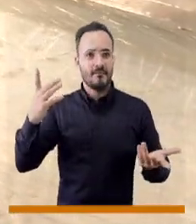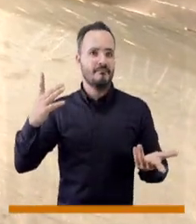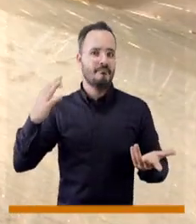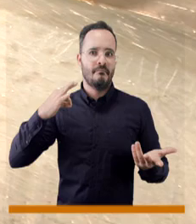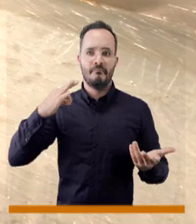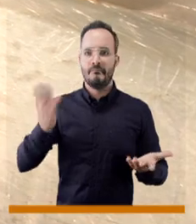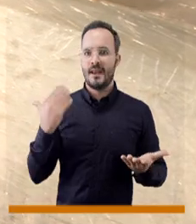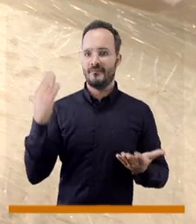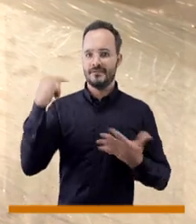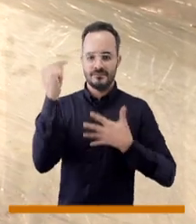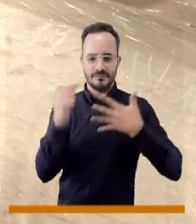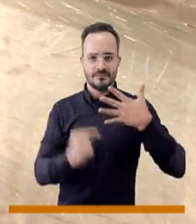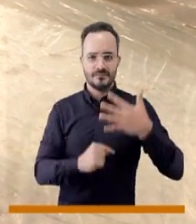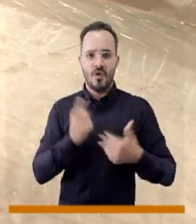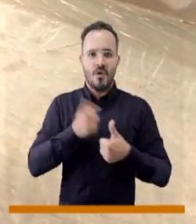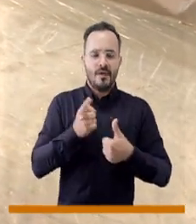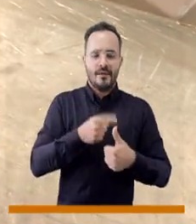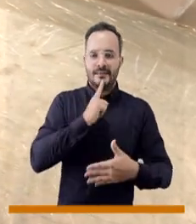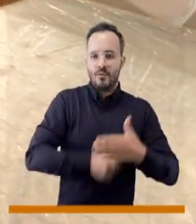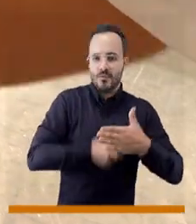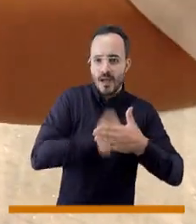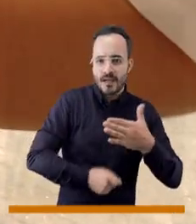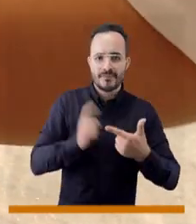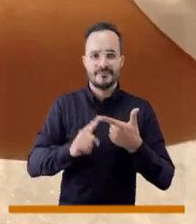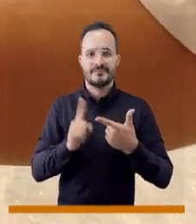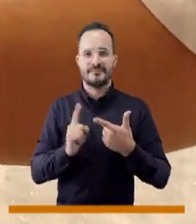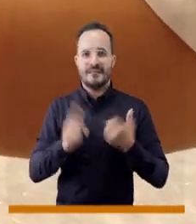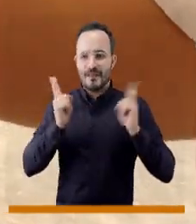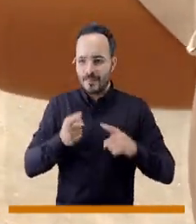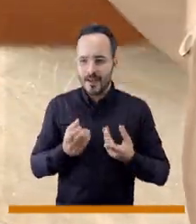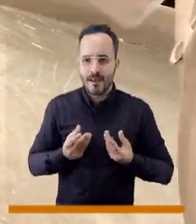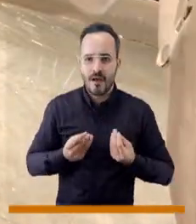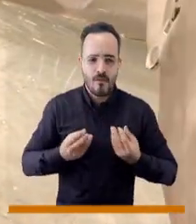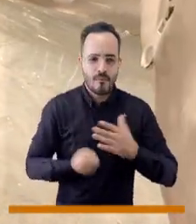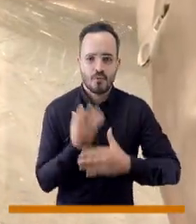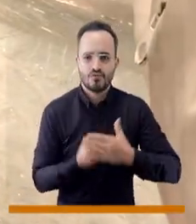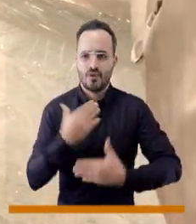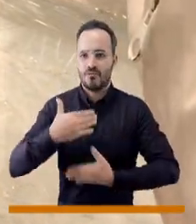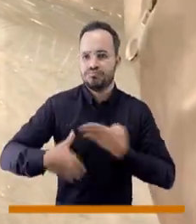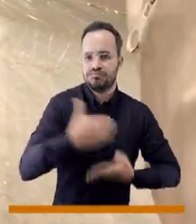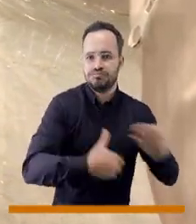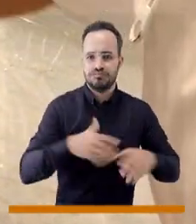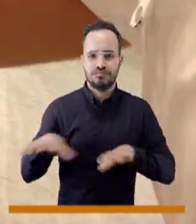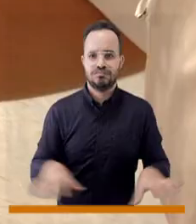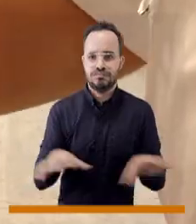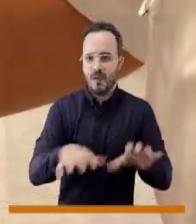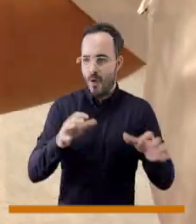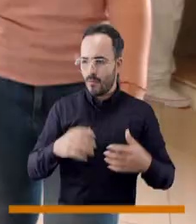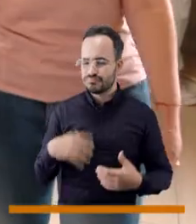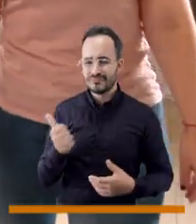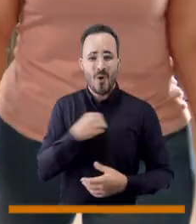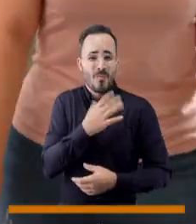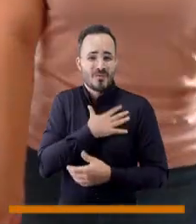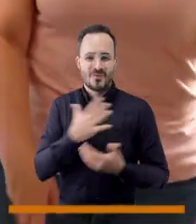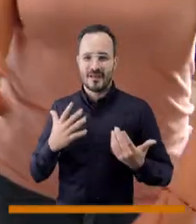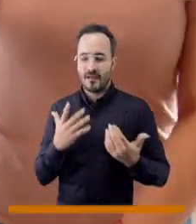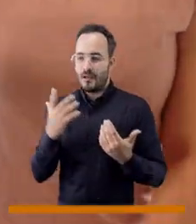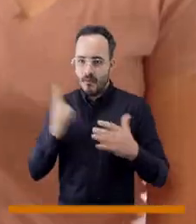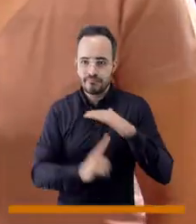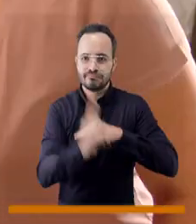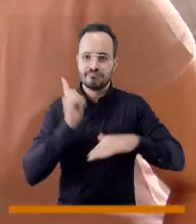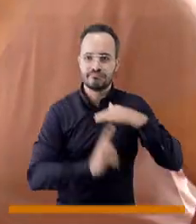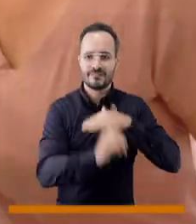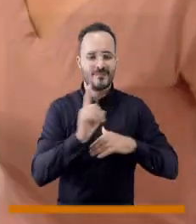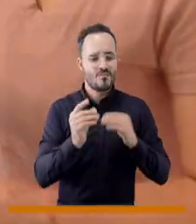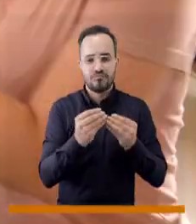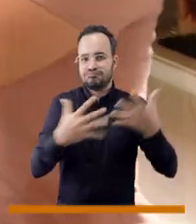los beneficios a nivel tributario, a nivel de talentos, a nivel de acceso, o sea, todo lo que llega a sus empresas cuando le damos las oportunidades a